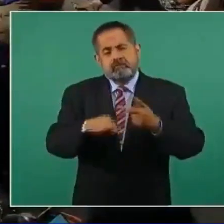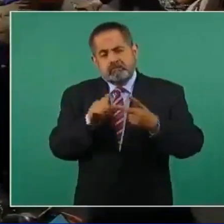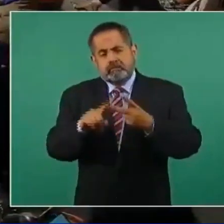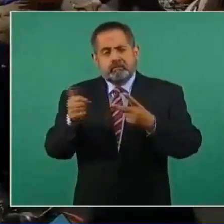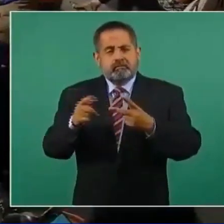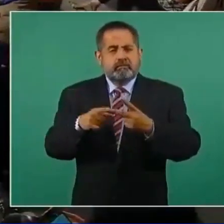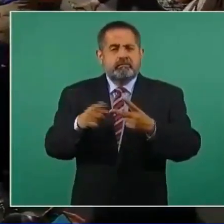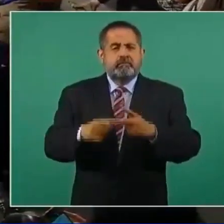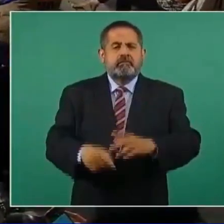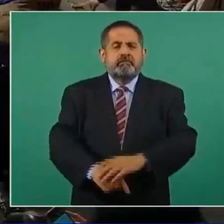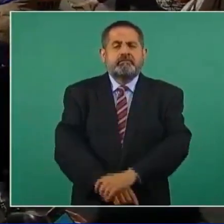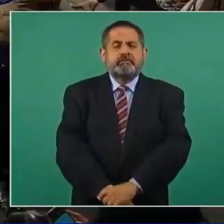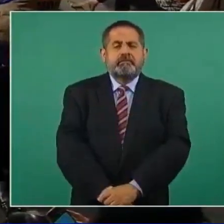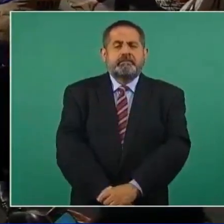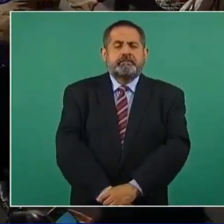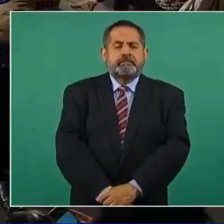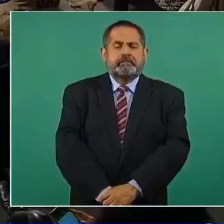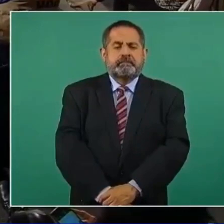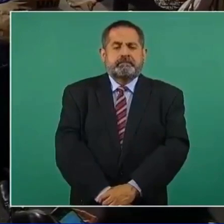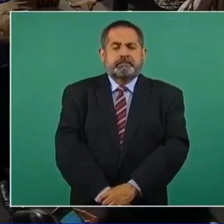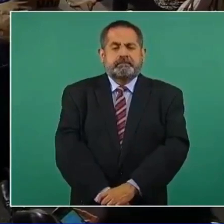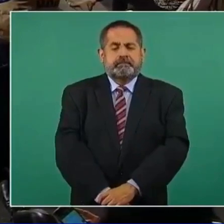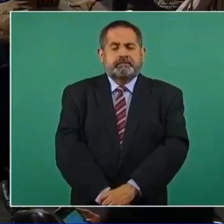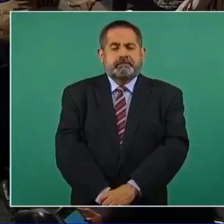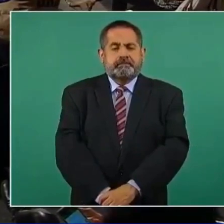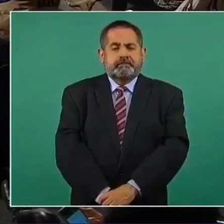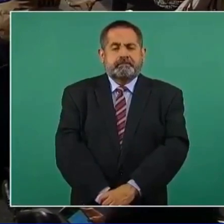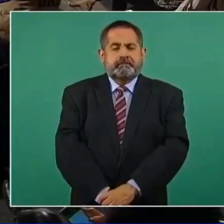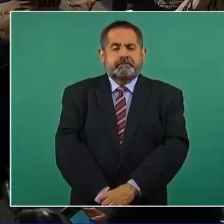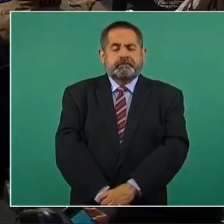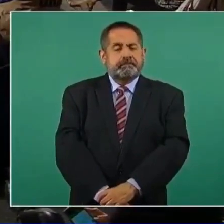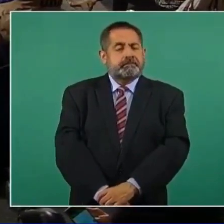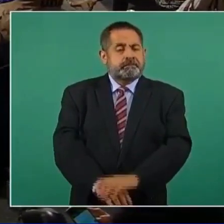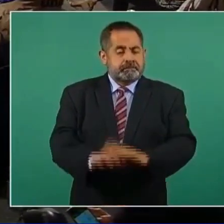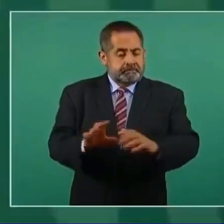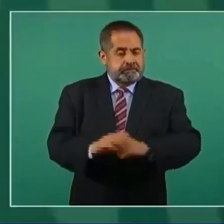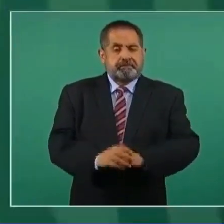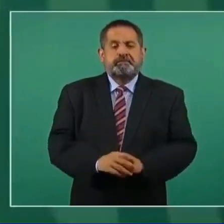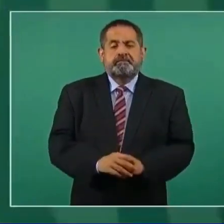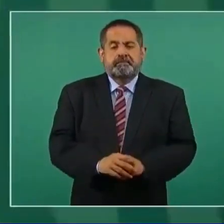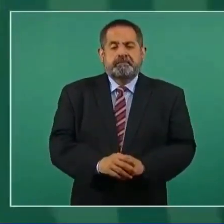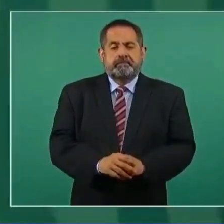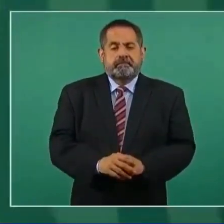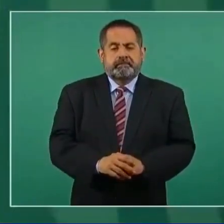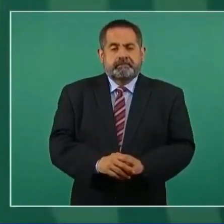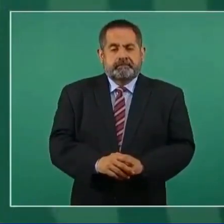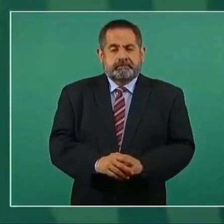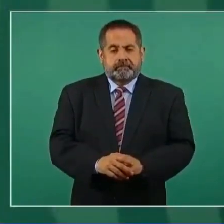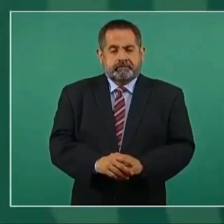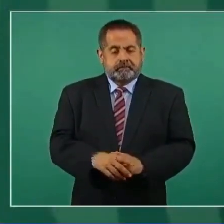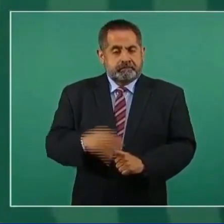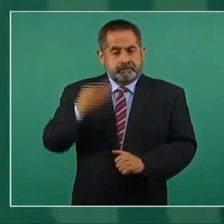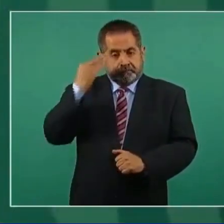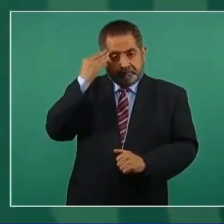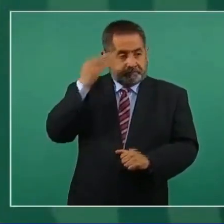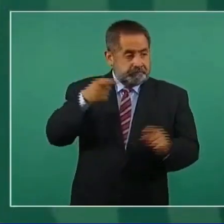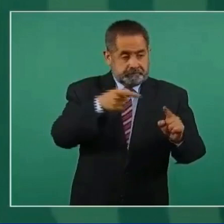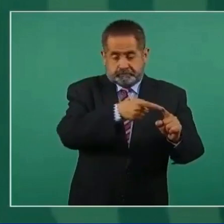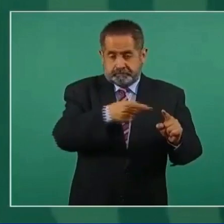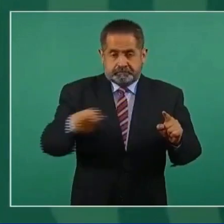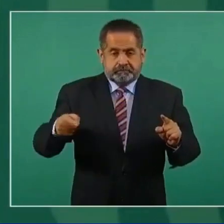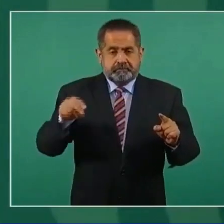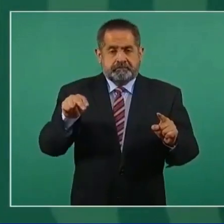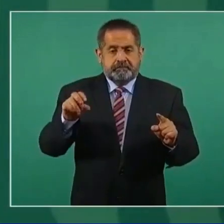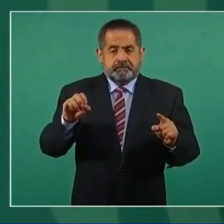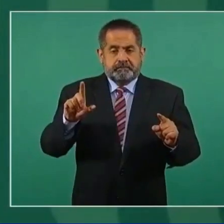pregunto sobre el tema. Bueno, miren, durante todo el periodo